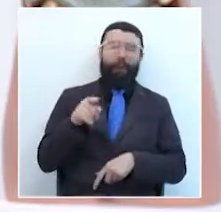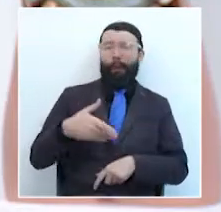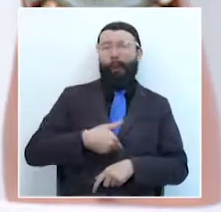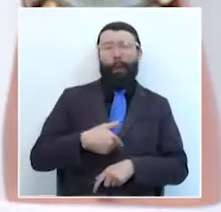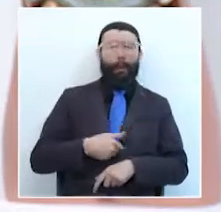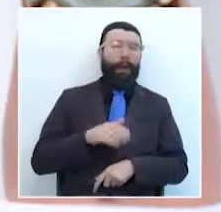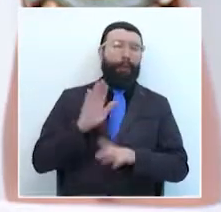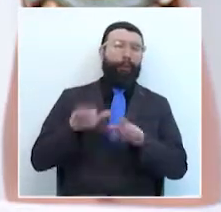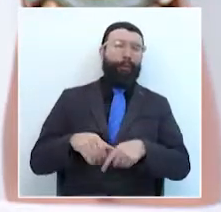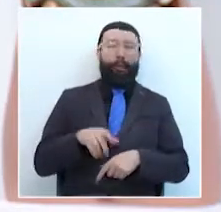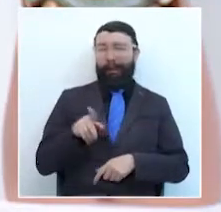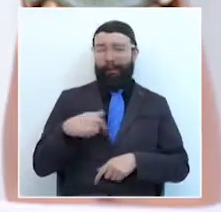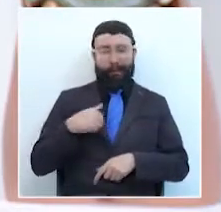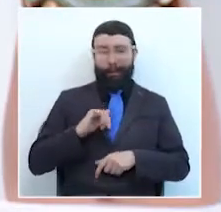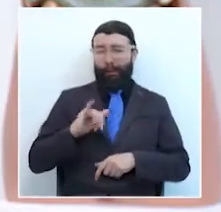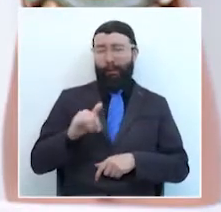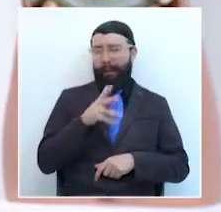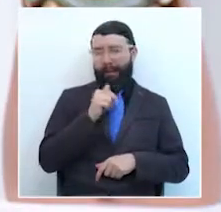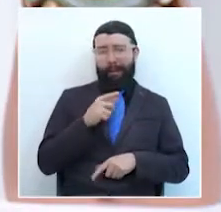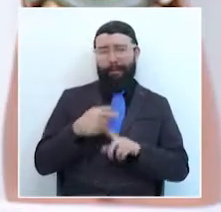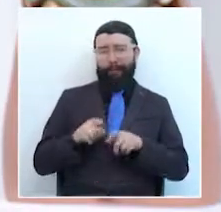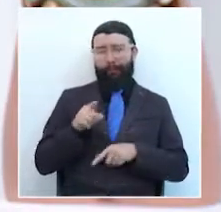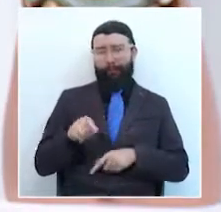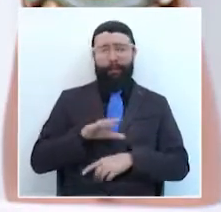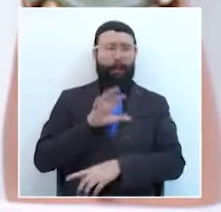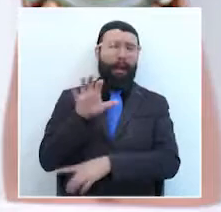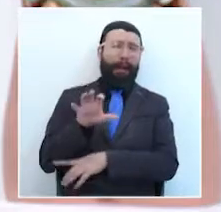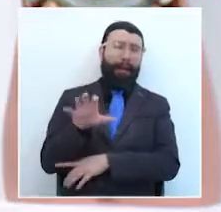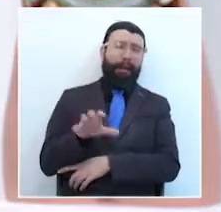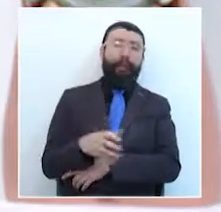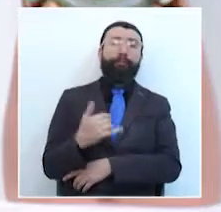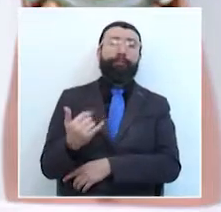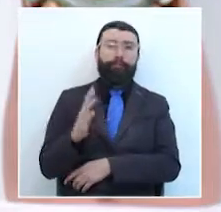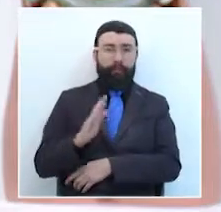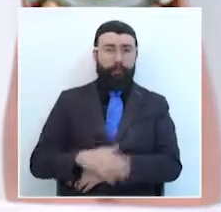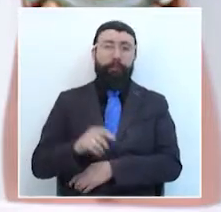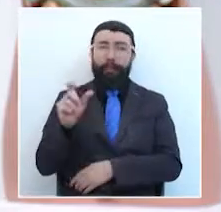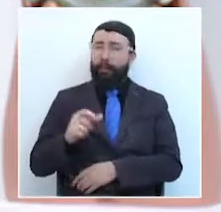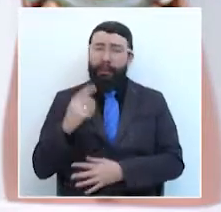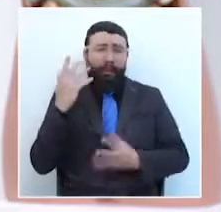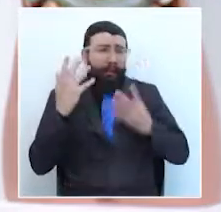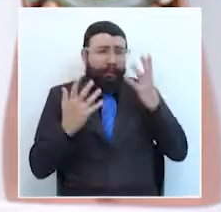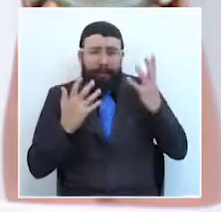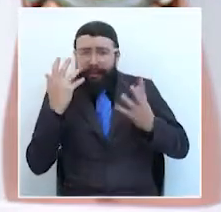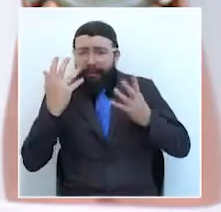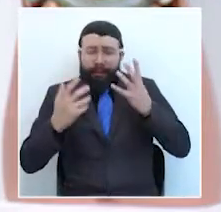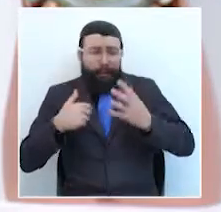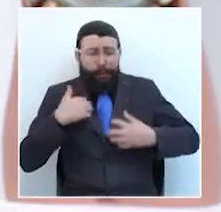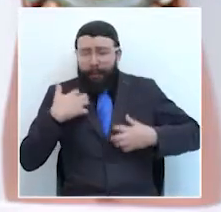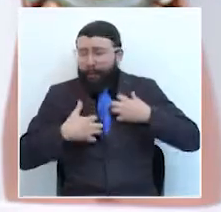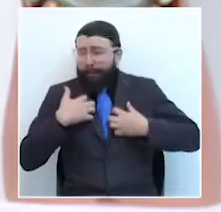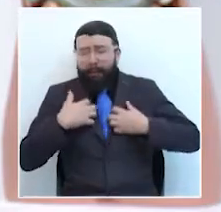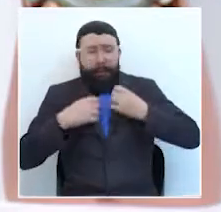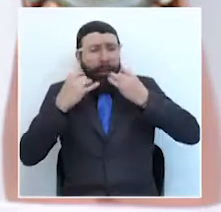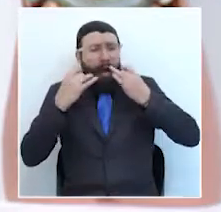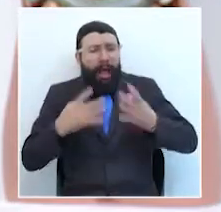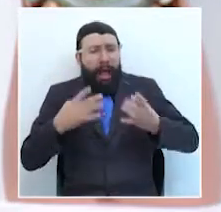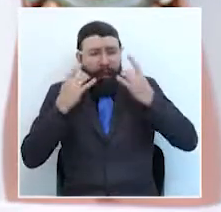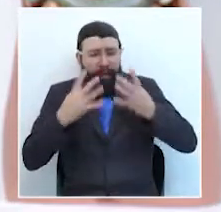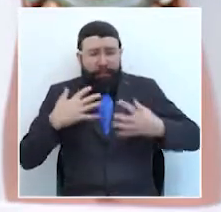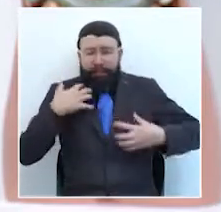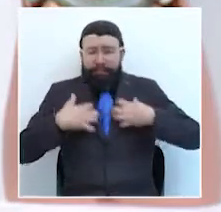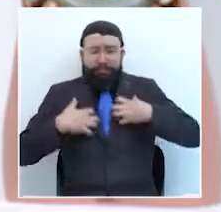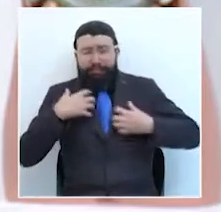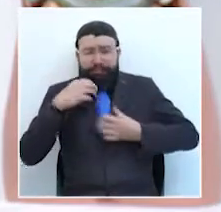no vivimos el contexto ni toda la problemática que la persona está viviendo en su interior entonces ahí sí